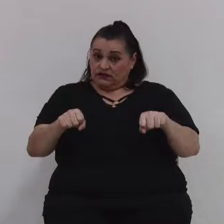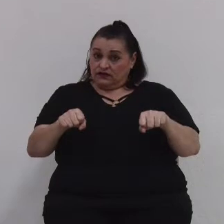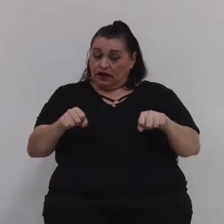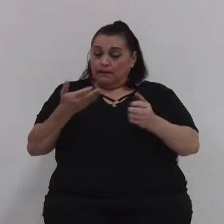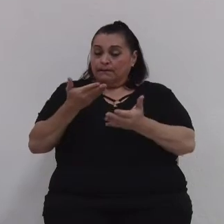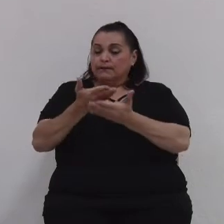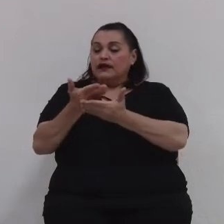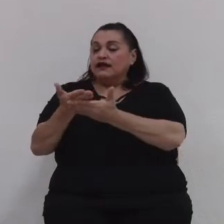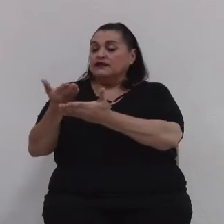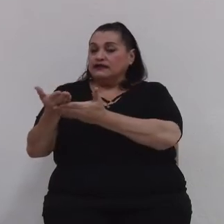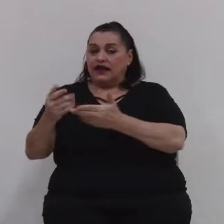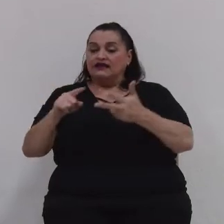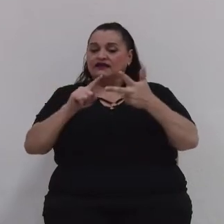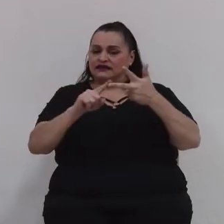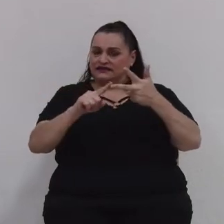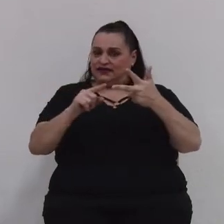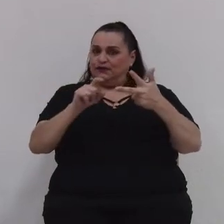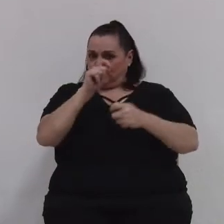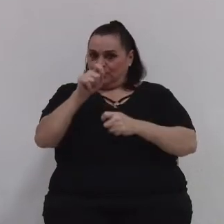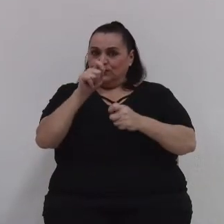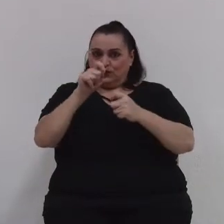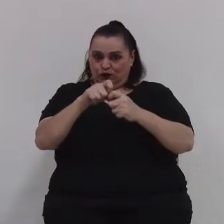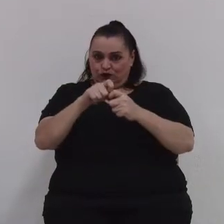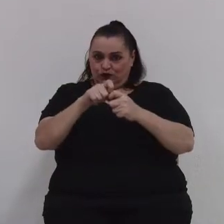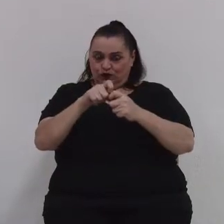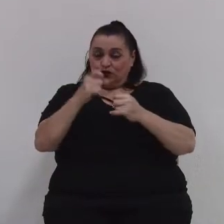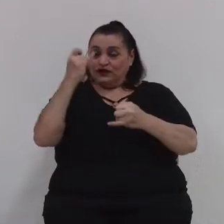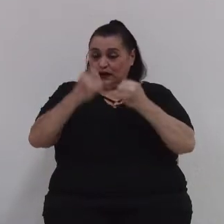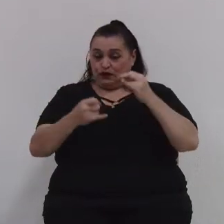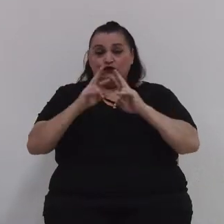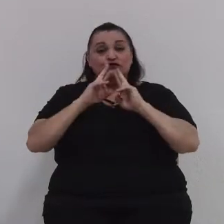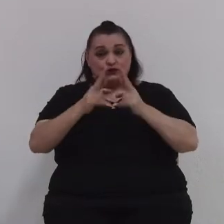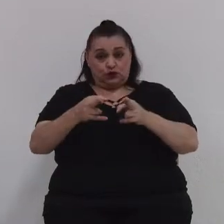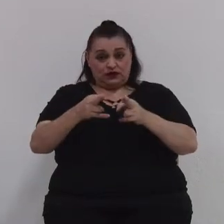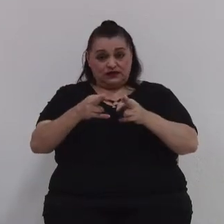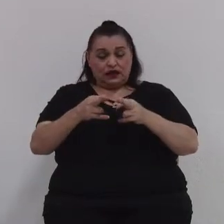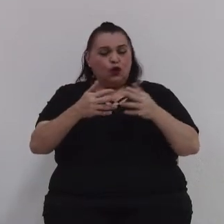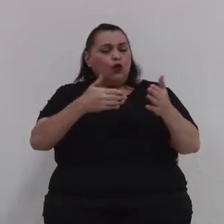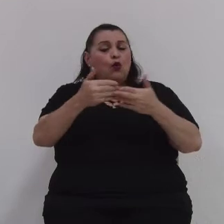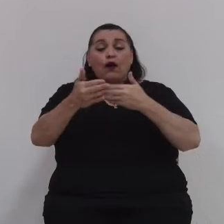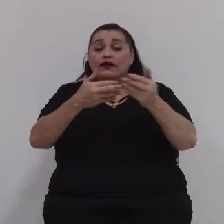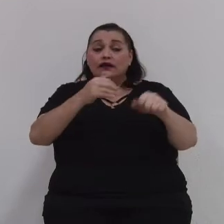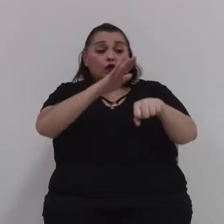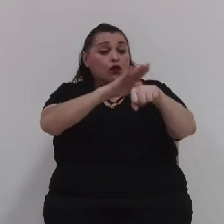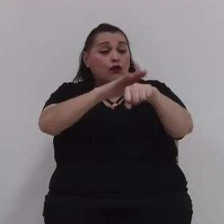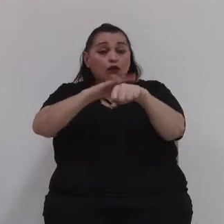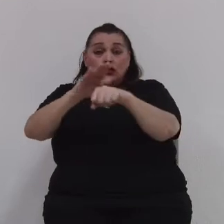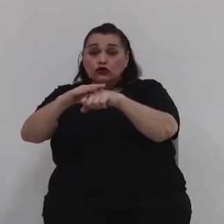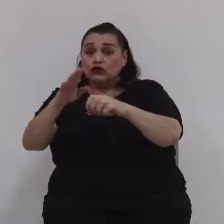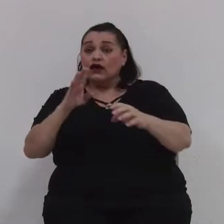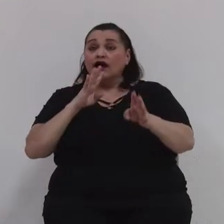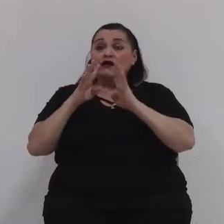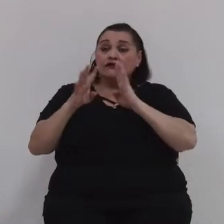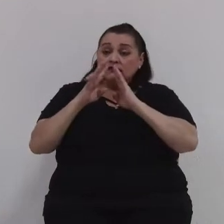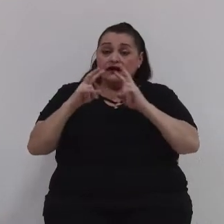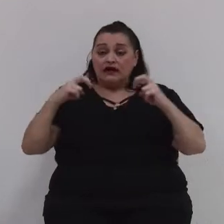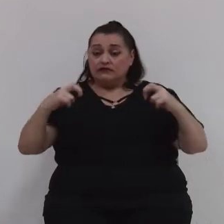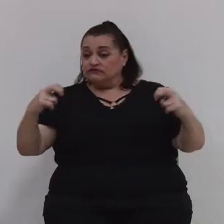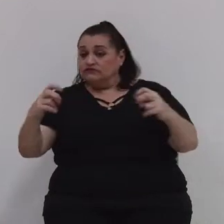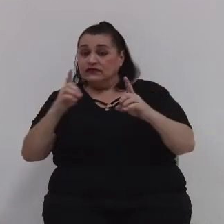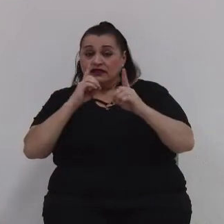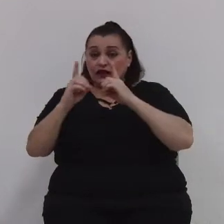plantear el tercer punto, que con eso concluyo mi respuesta, que es cualquier convocatoria a conversarnos, a dialogar, que